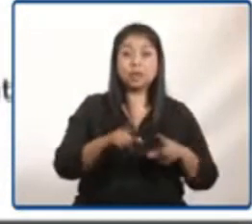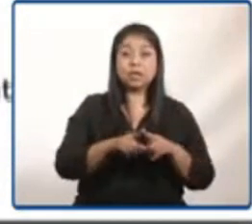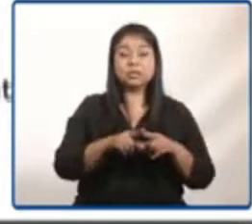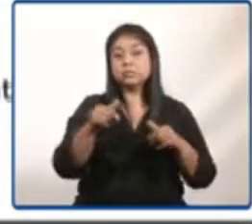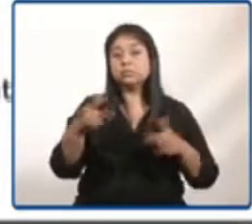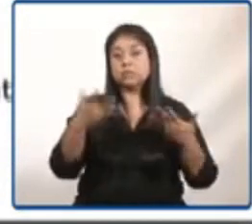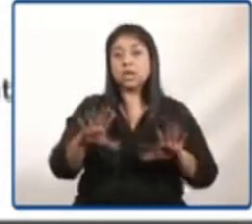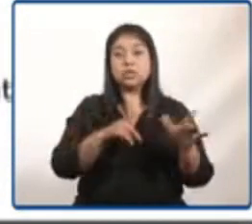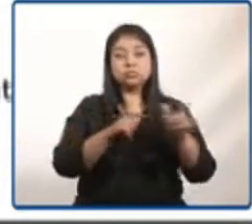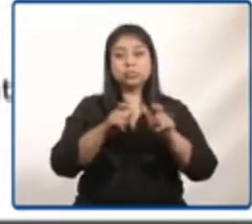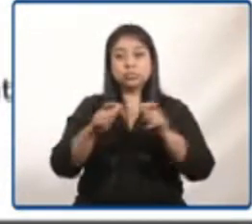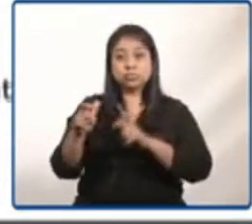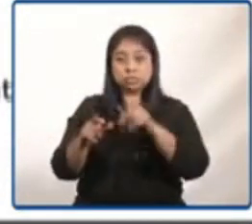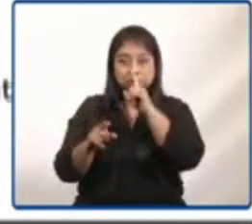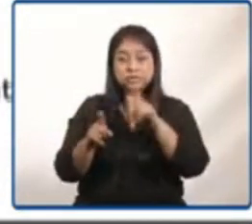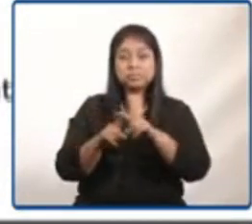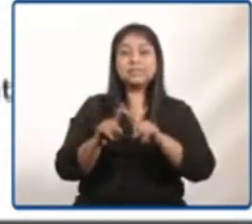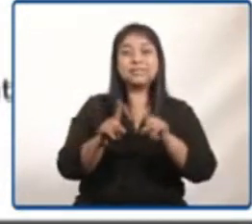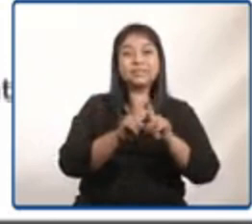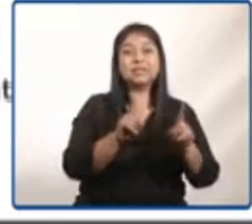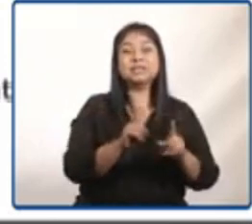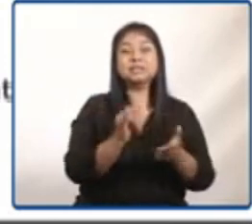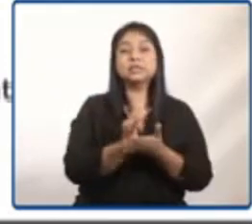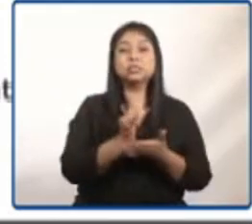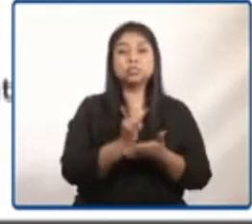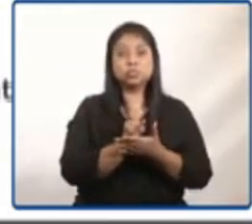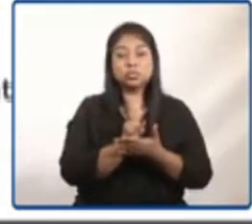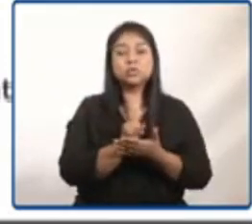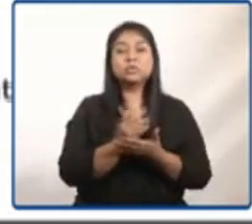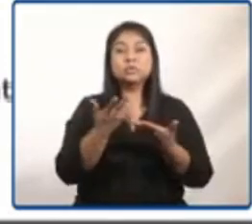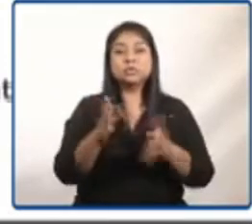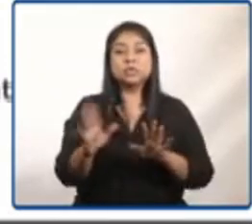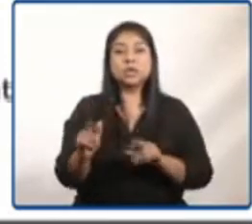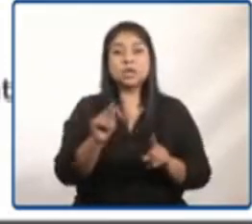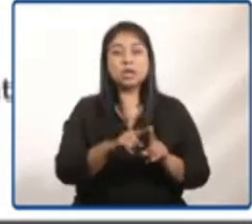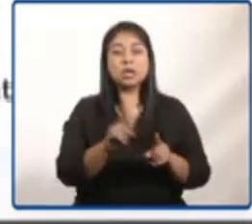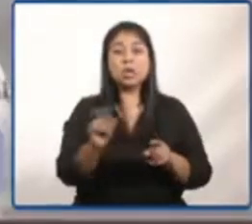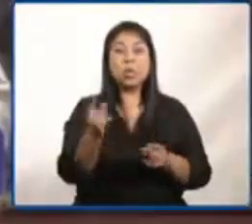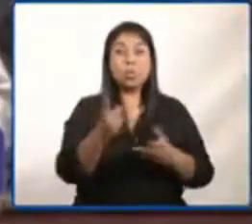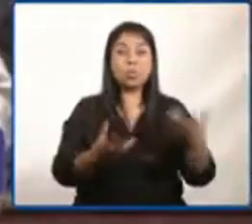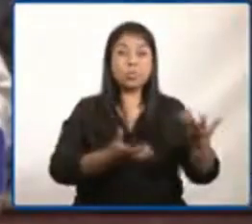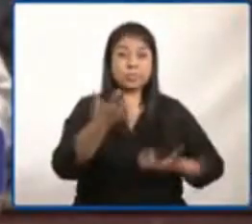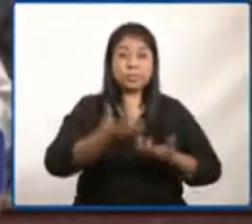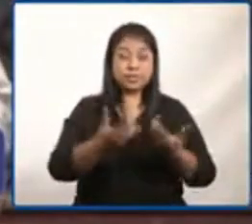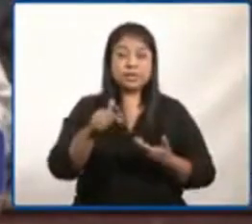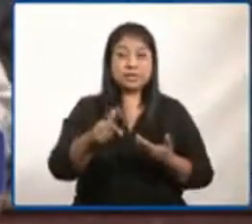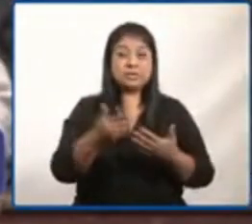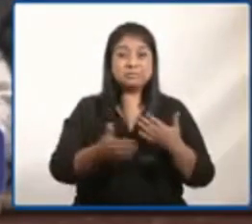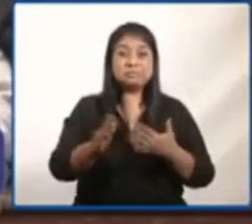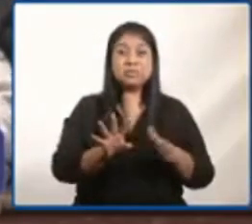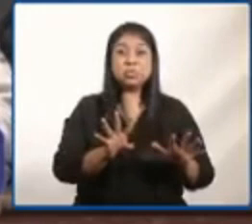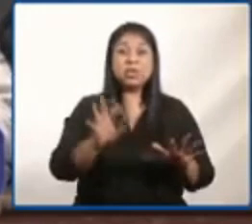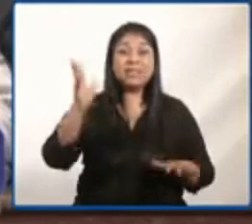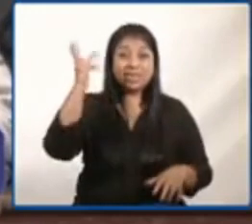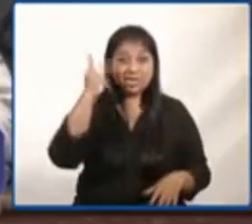se ha coordinado con las diferentes instituciones el llegar, el combatir. Uno de estos incendios, que es el que ya lleva alrededor de 9 días